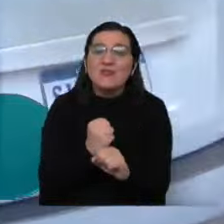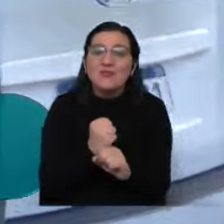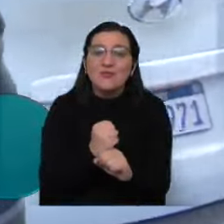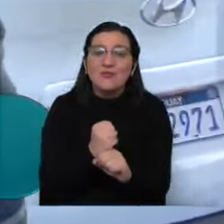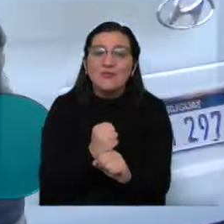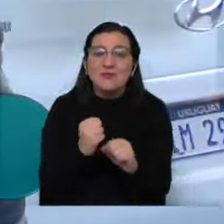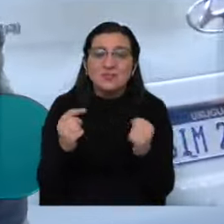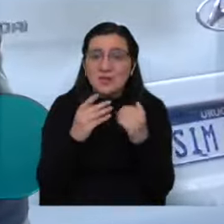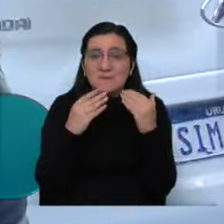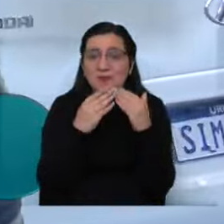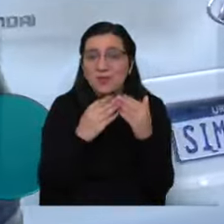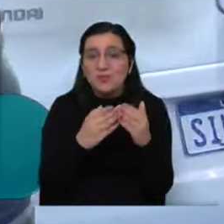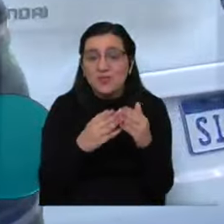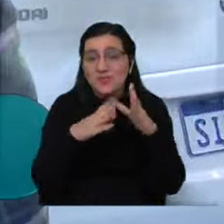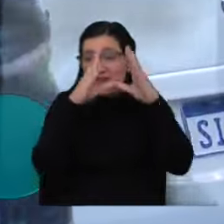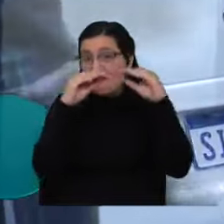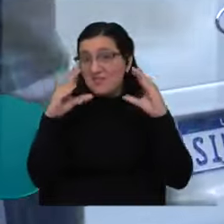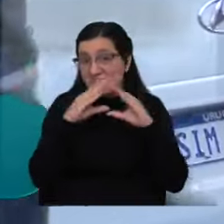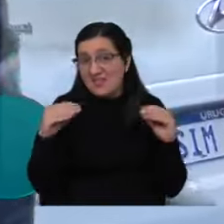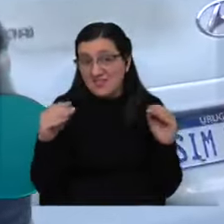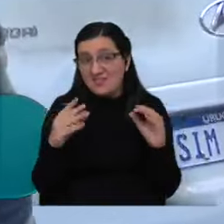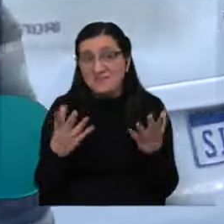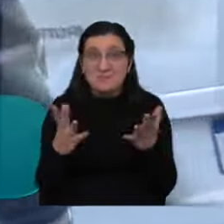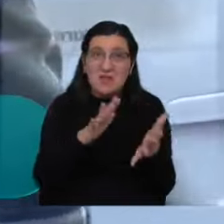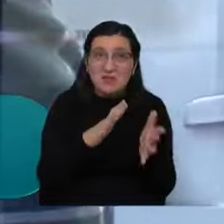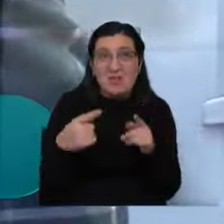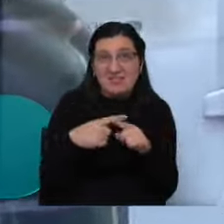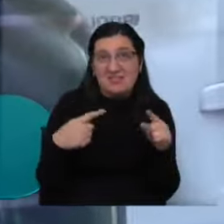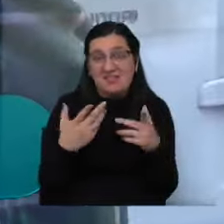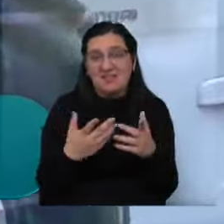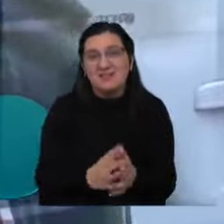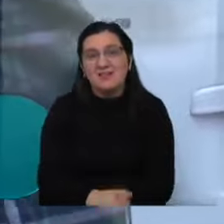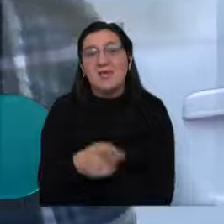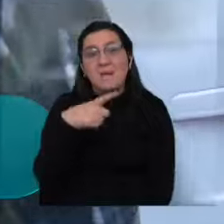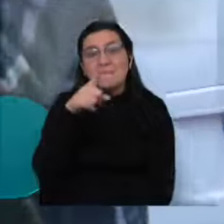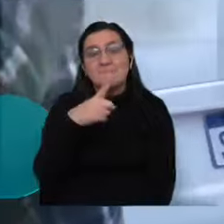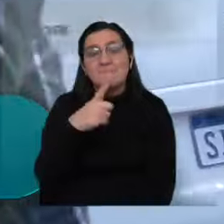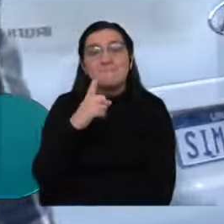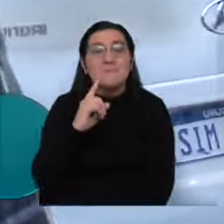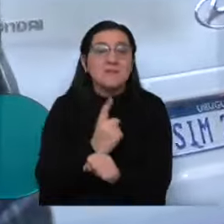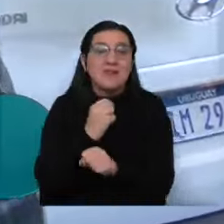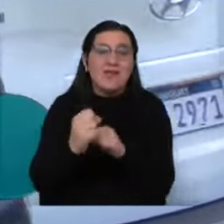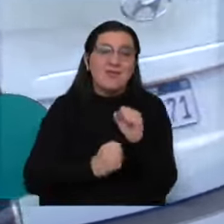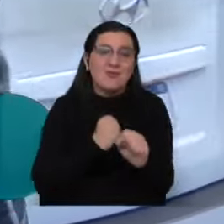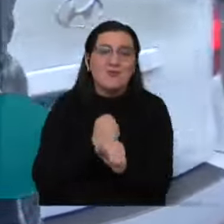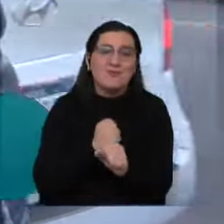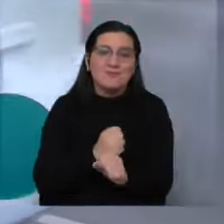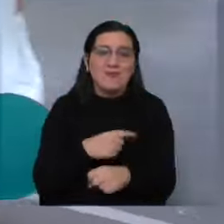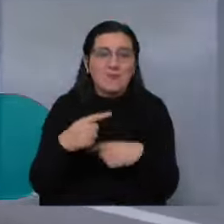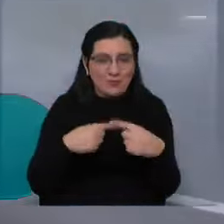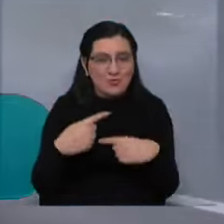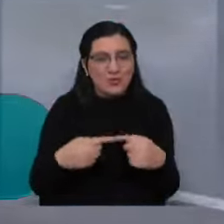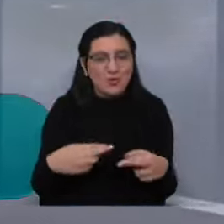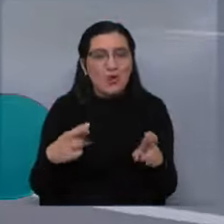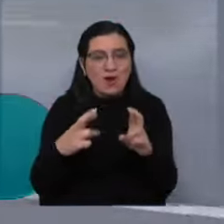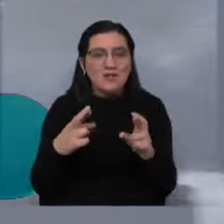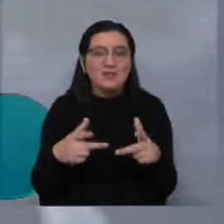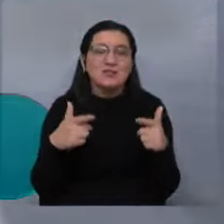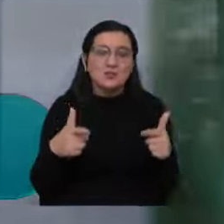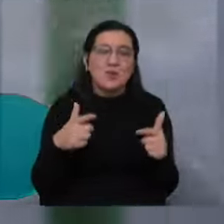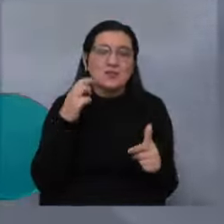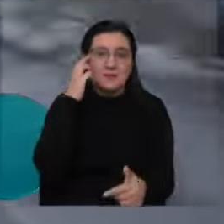ya es pregunta de navidad de T viste Pero bueno qué año Bueno vamos arriba Vamos arriba a meterle y ojalá tenga éxitos en su